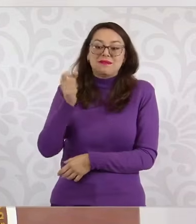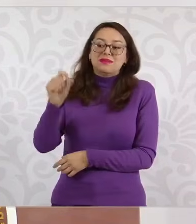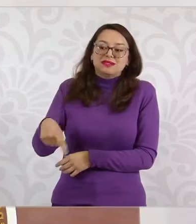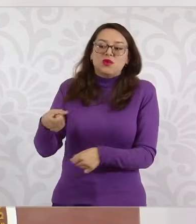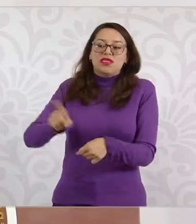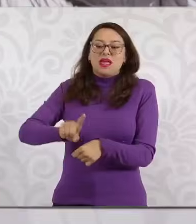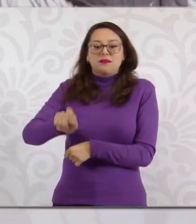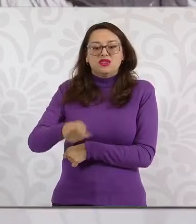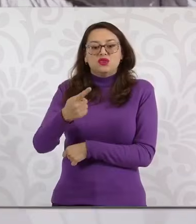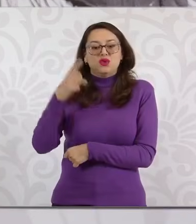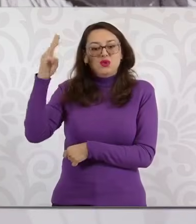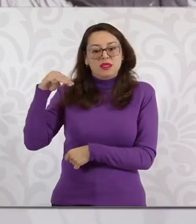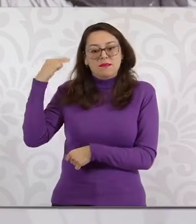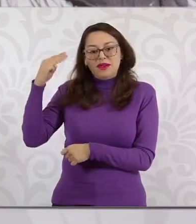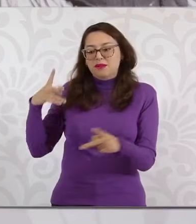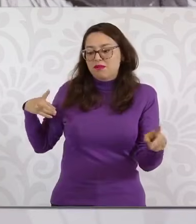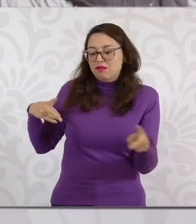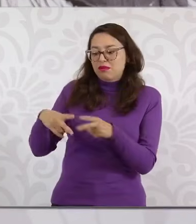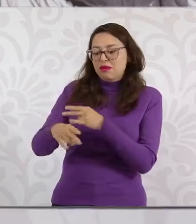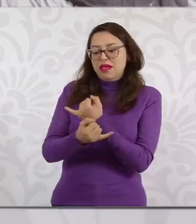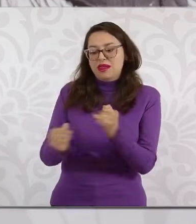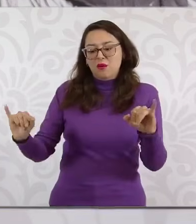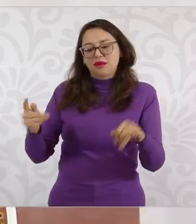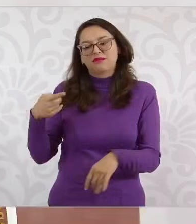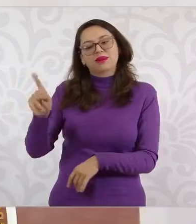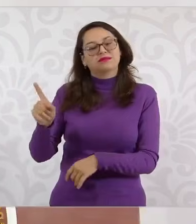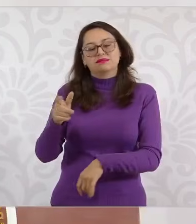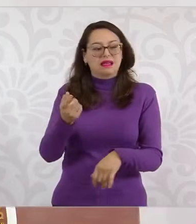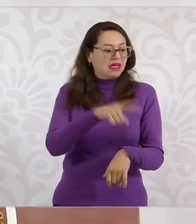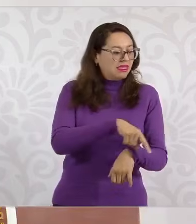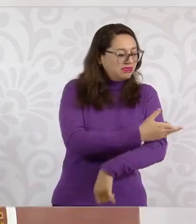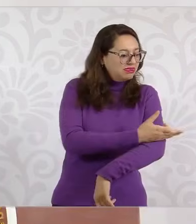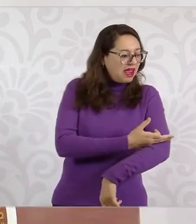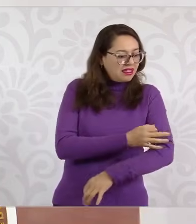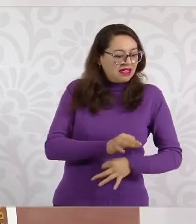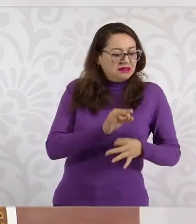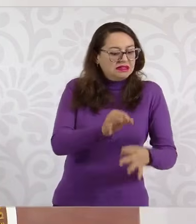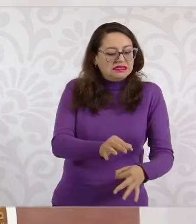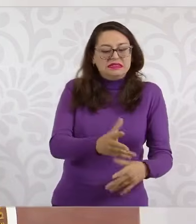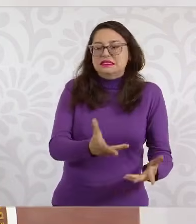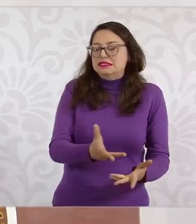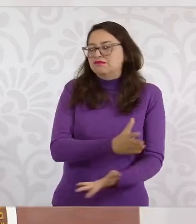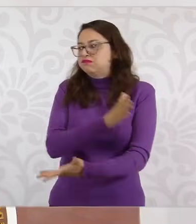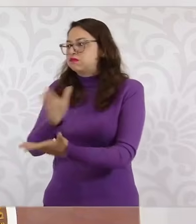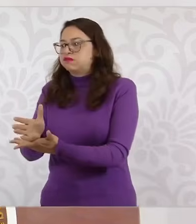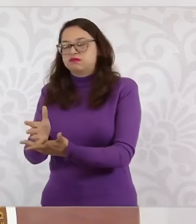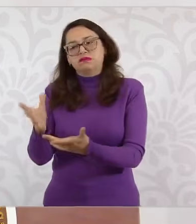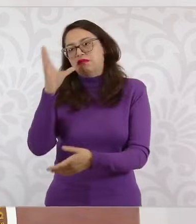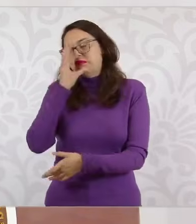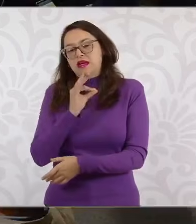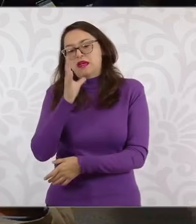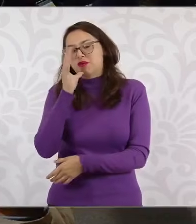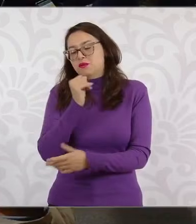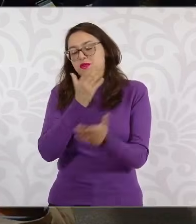de marzo a inaugurarla, pero bueno, salimos ya muy tarde de Guelatao y ya se nos hizo tarde